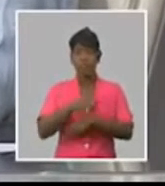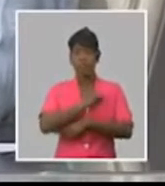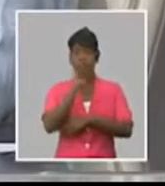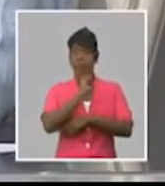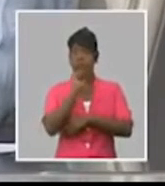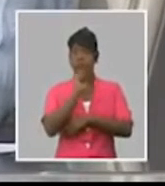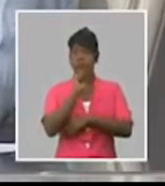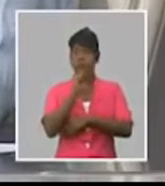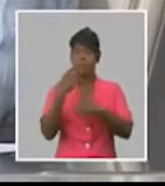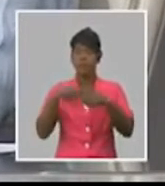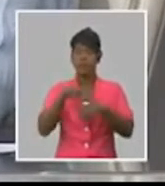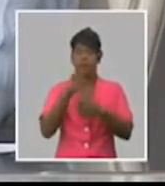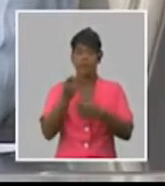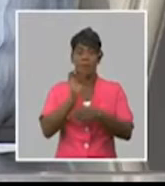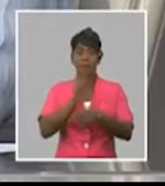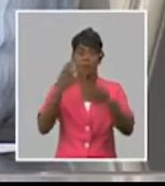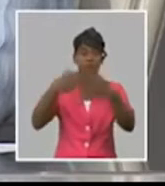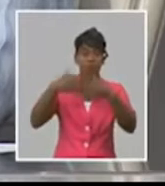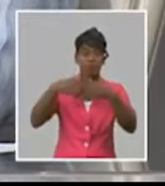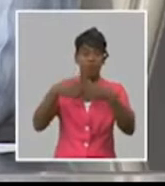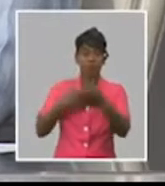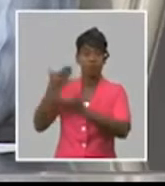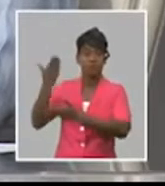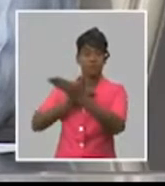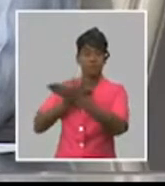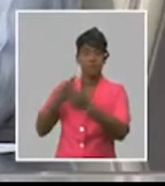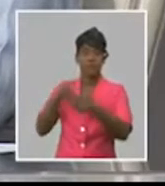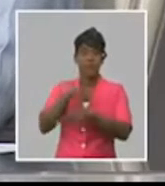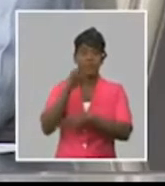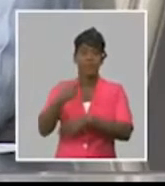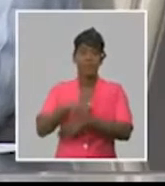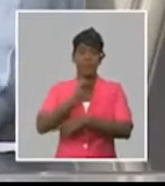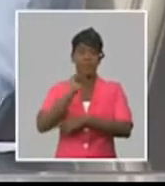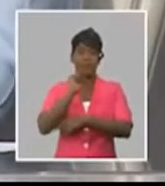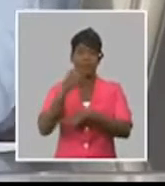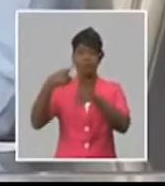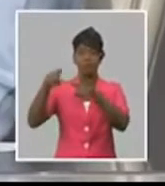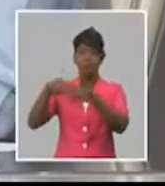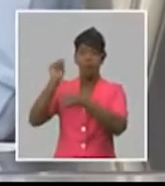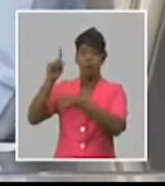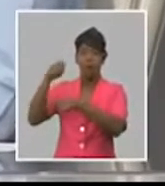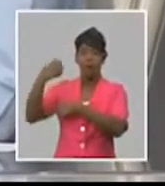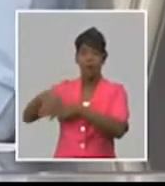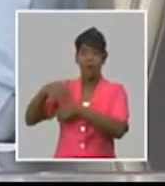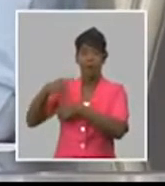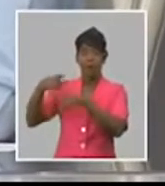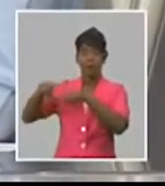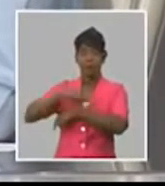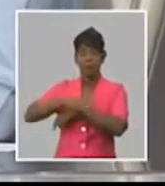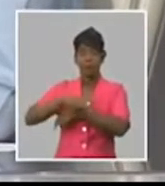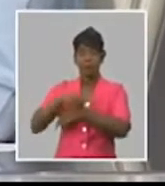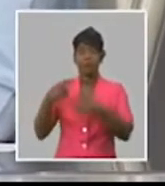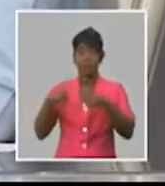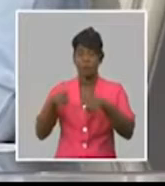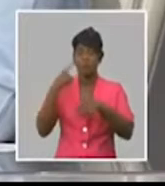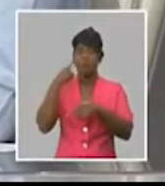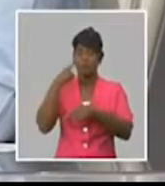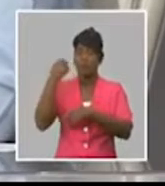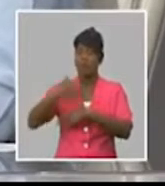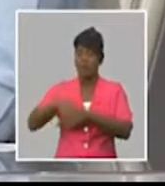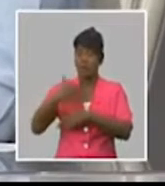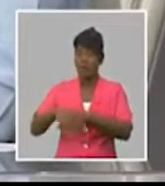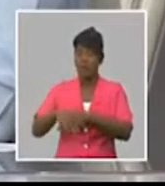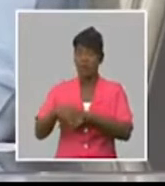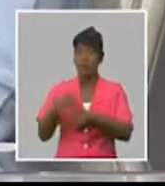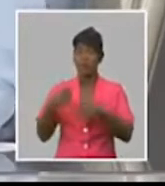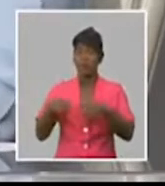que tributan para la sustitución de importaciones, que hoy están en desventaja, porque los productos importados, como explicamos ayer y hoy, son más caros. O